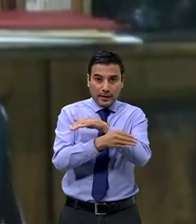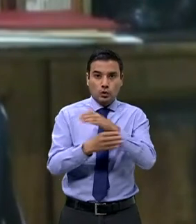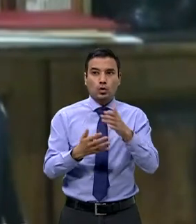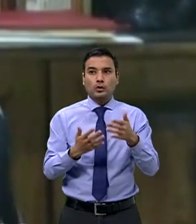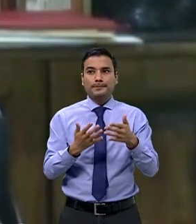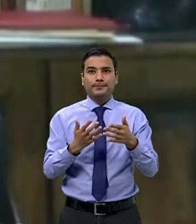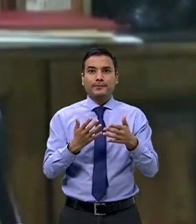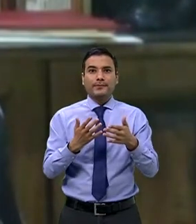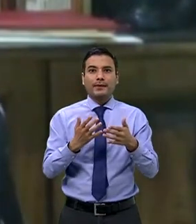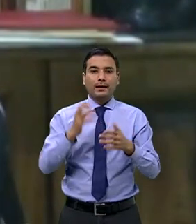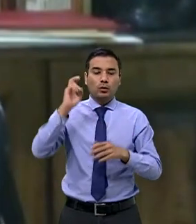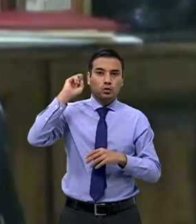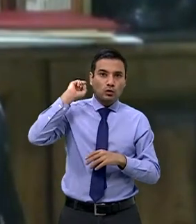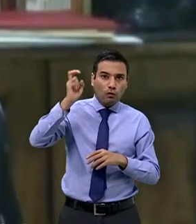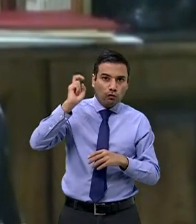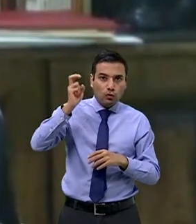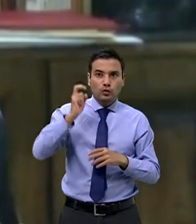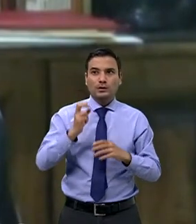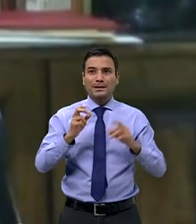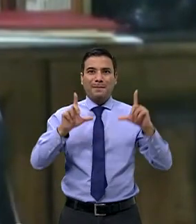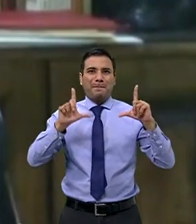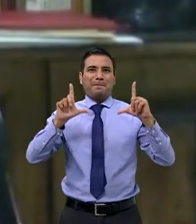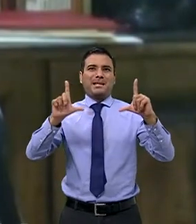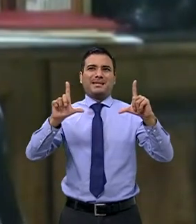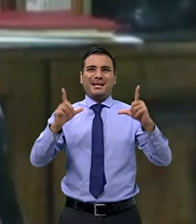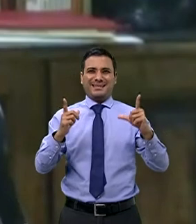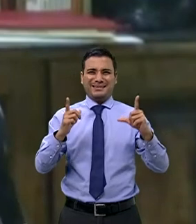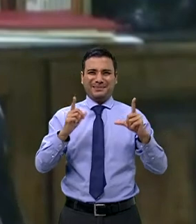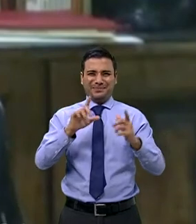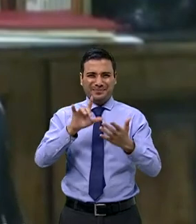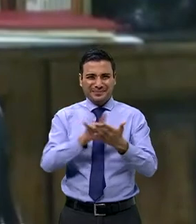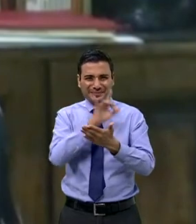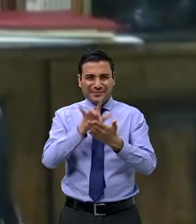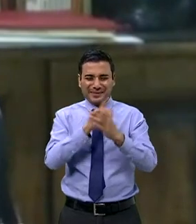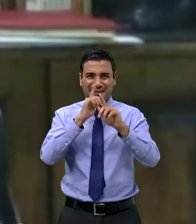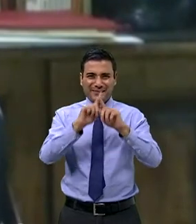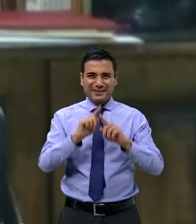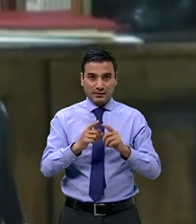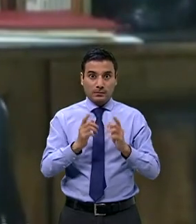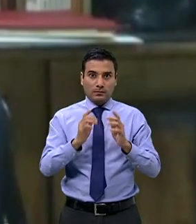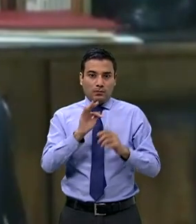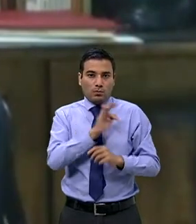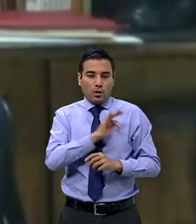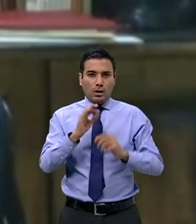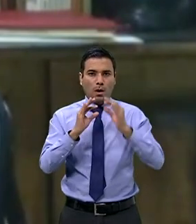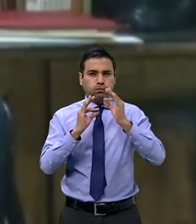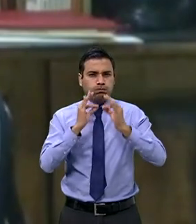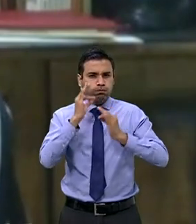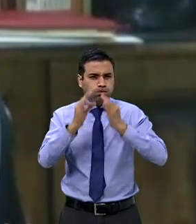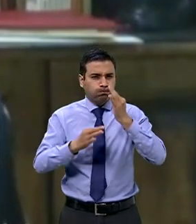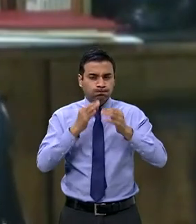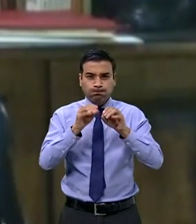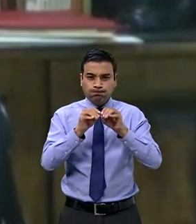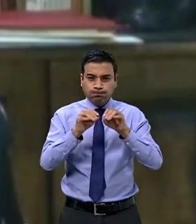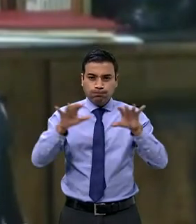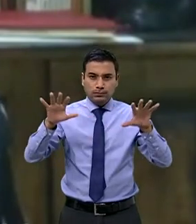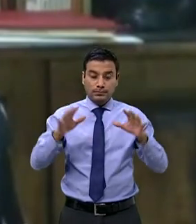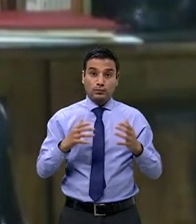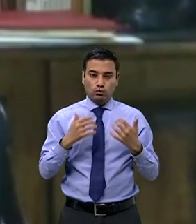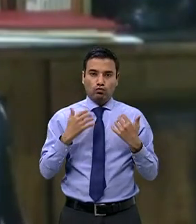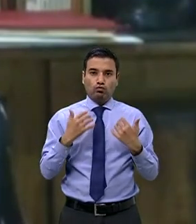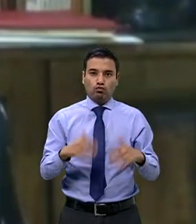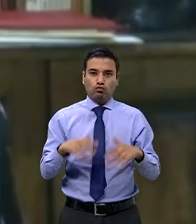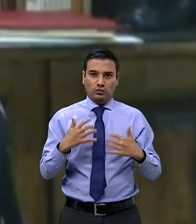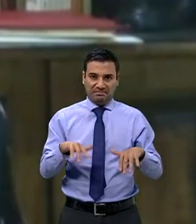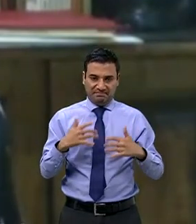pantallas digitales y también bueno en los espacios informativos que se interesaron por conocer los